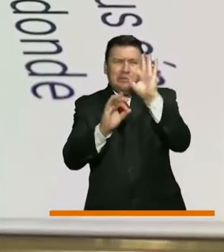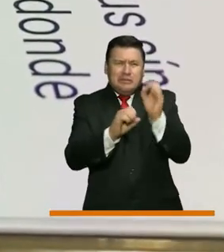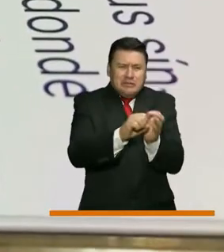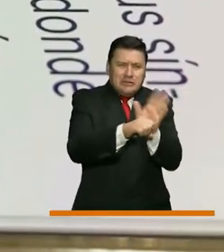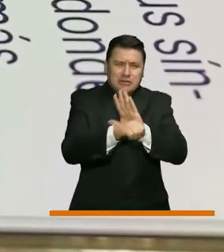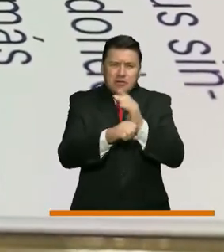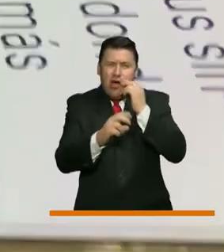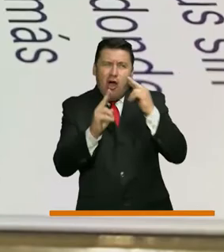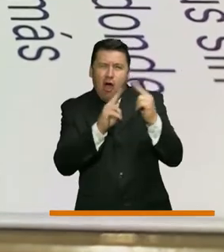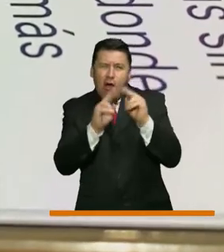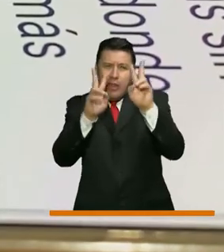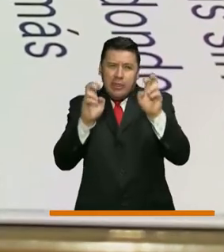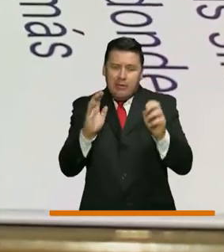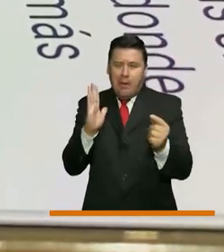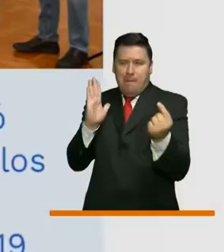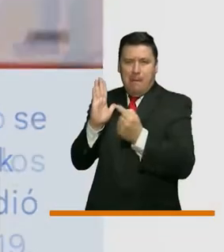pandemia.